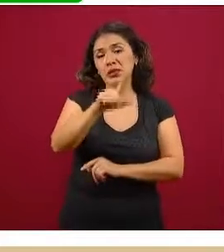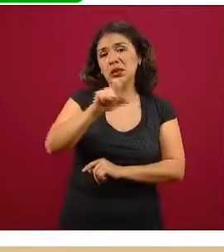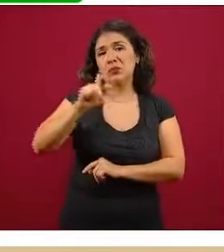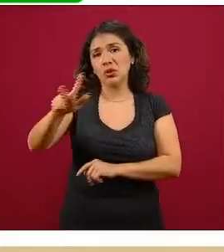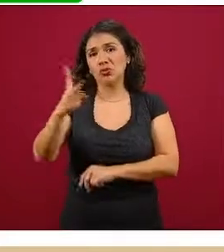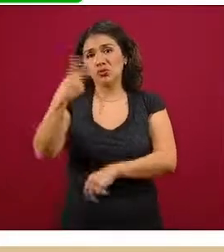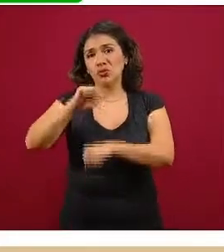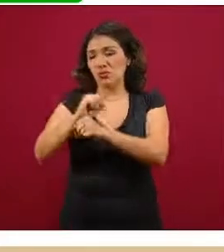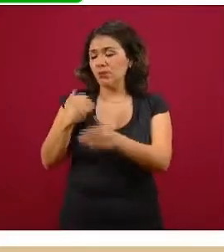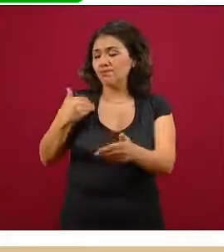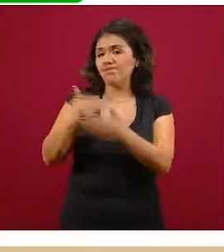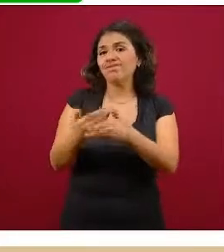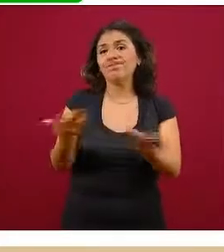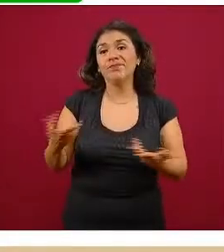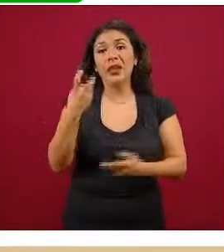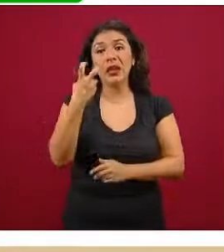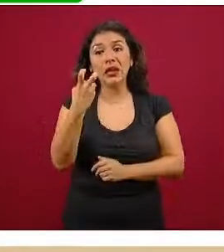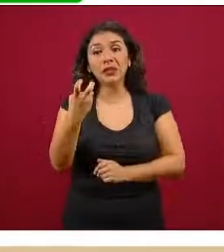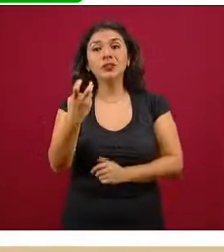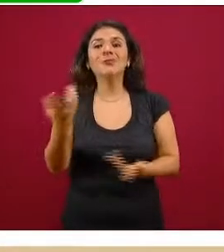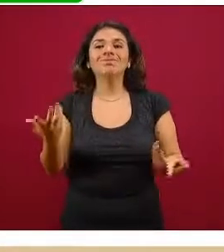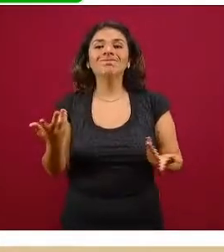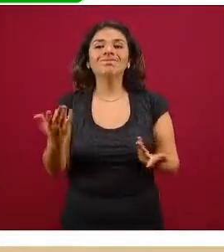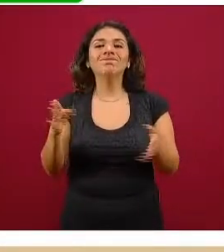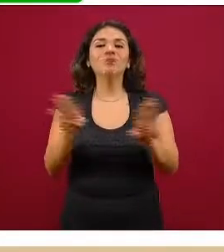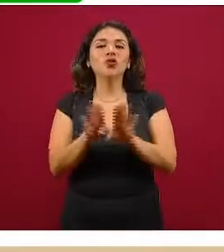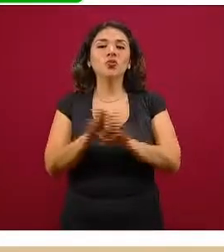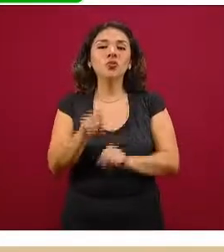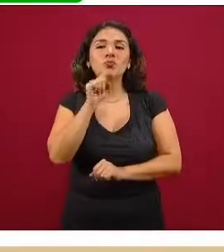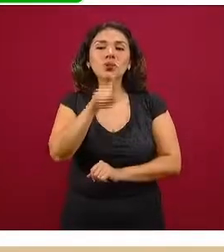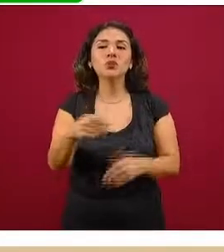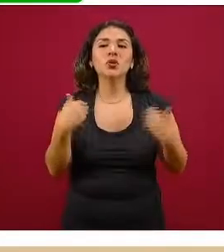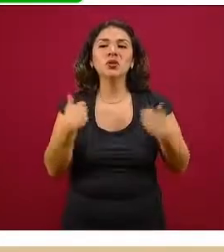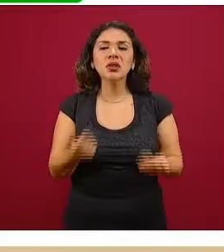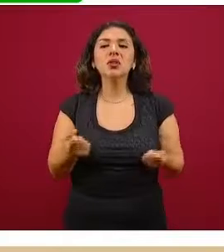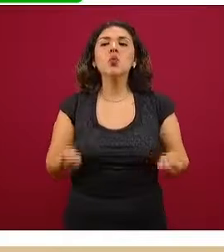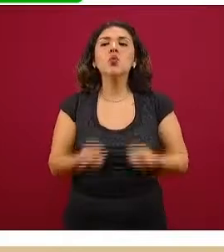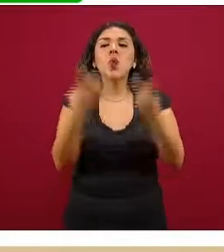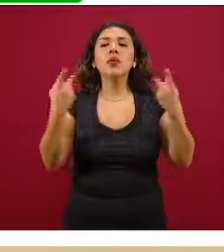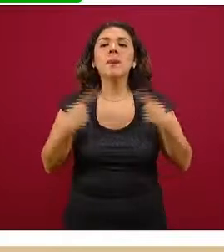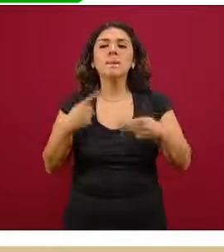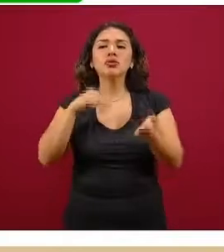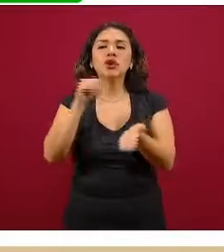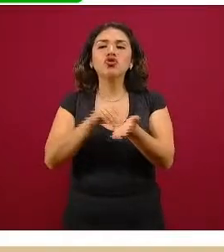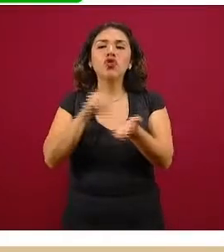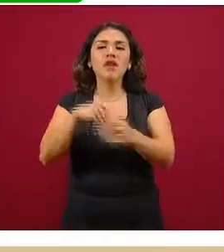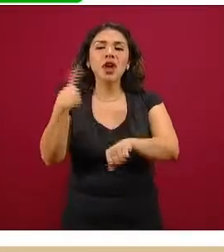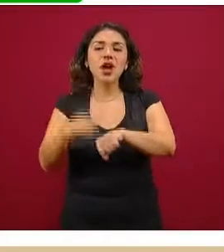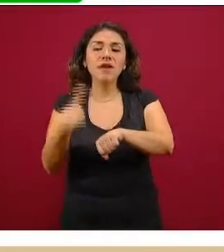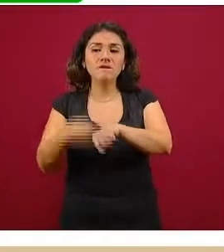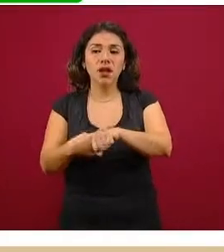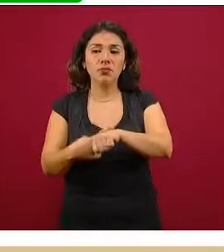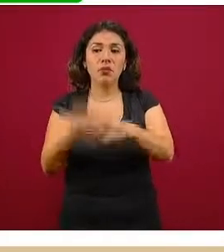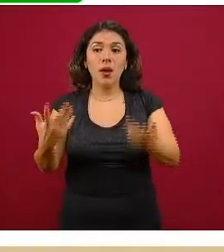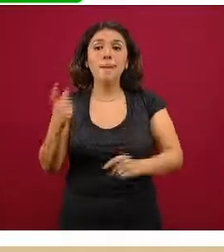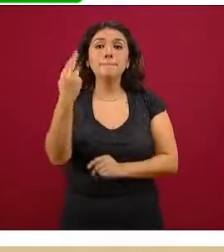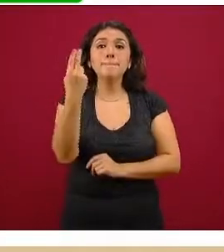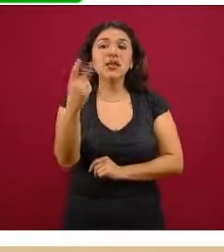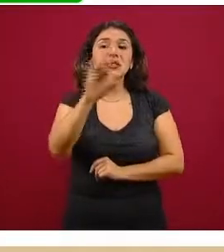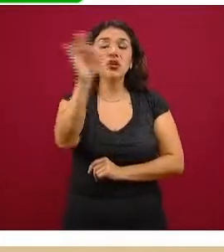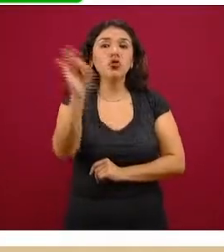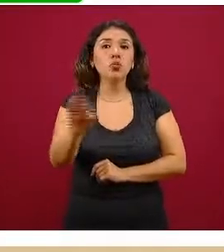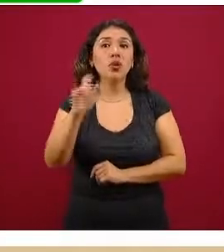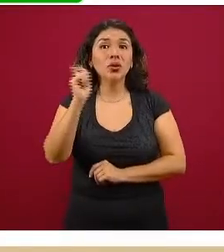Vemos esto como es concomitante con precisamente la proporción de casos activos estimados. Aquí es del 25%, o sea,